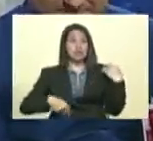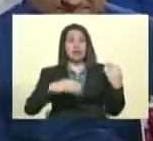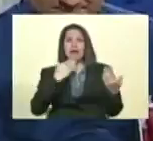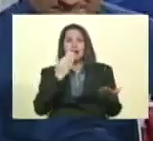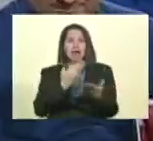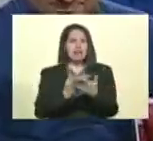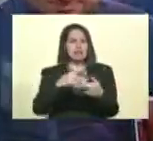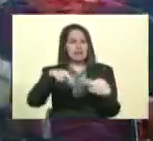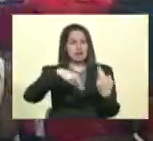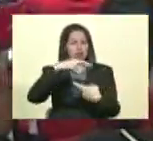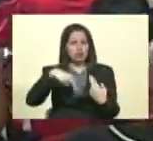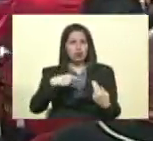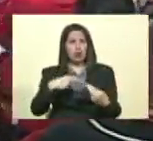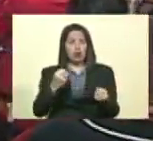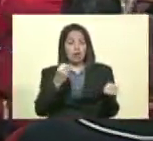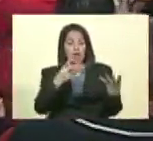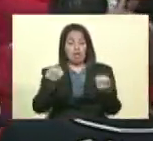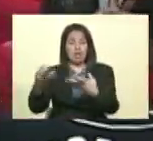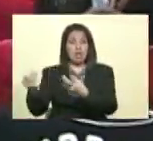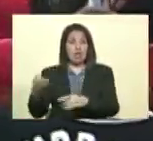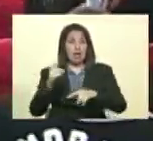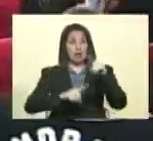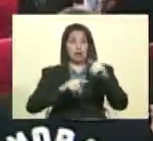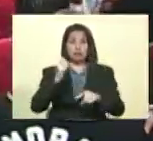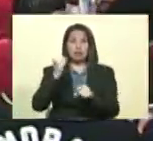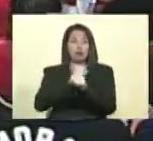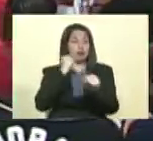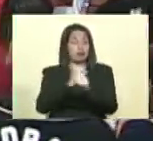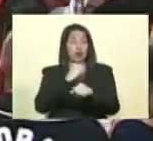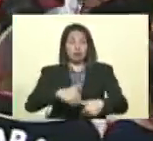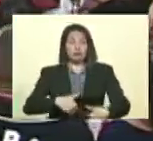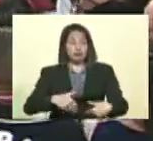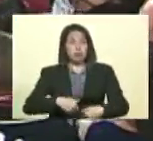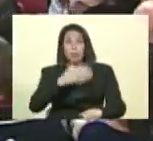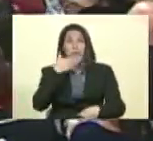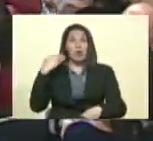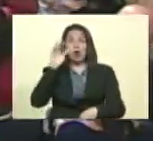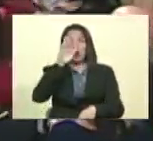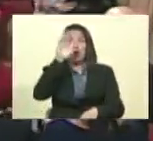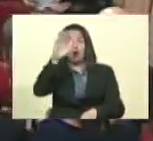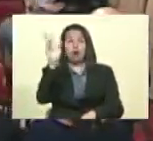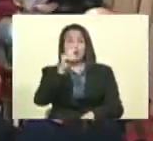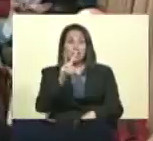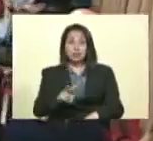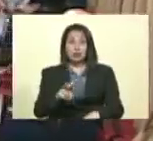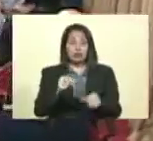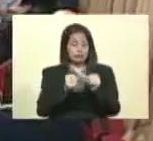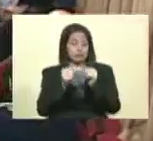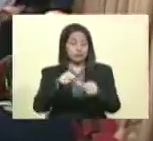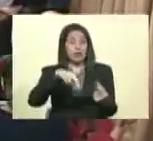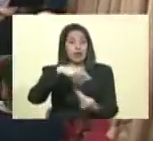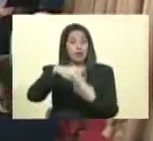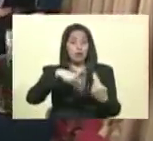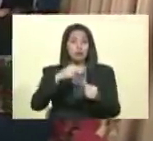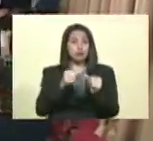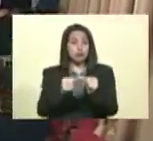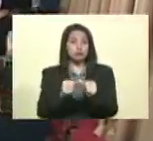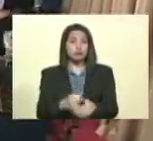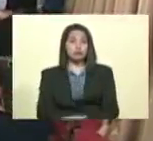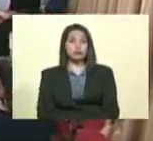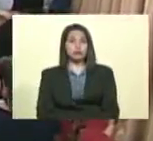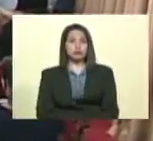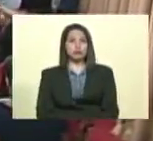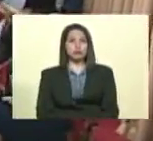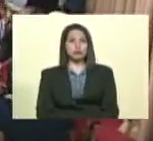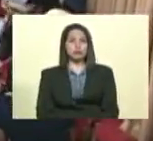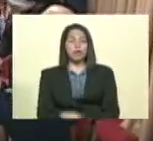trabajadores, de todos sus beneficios y que lucha por una mejor Venezuela día a día y por consolidar el proceso revolucionario. Eso es